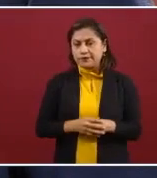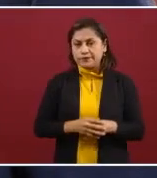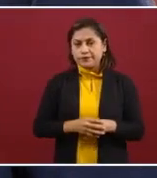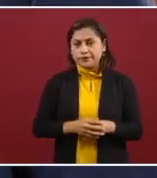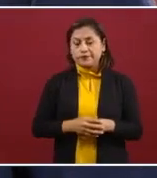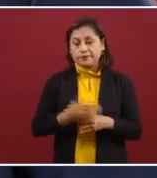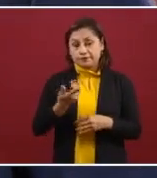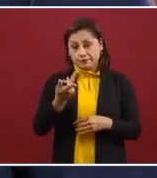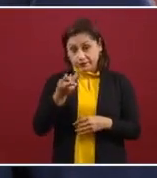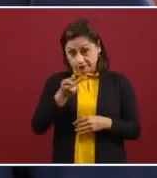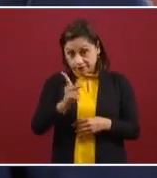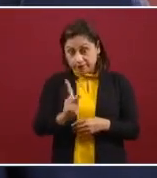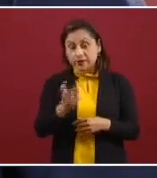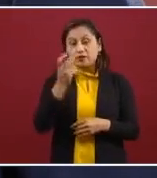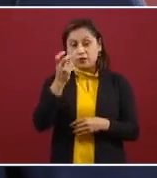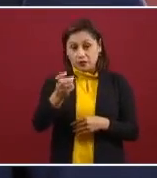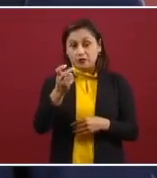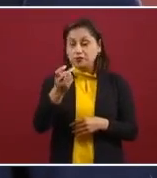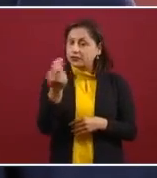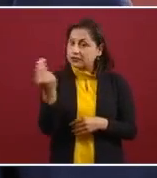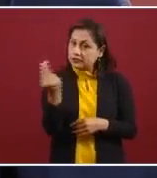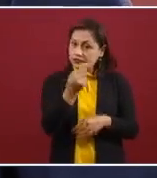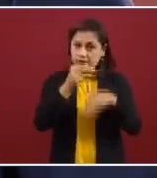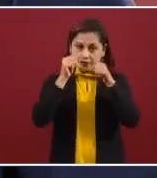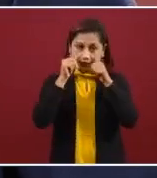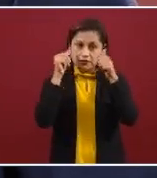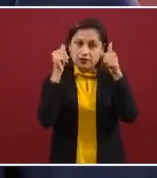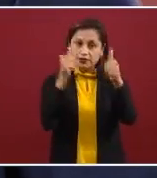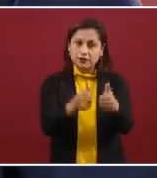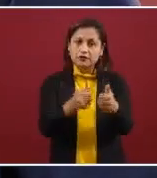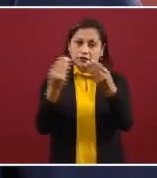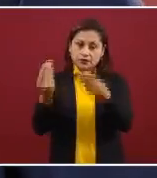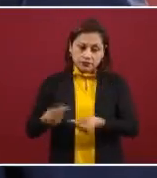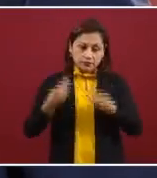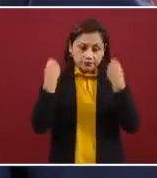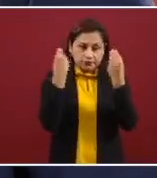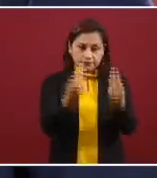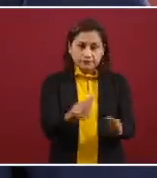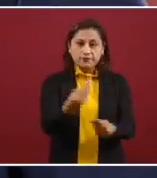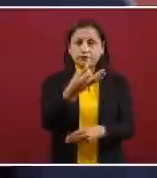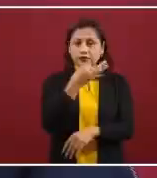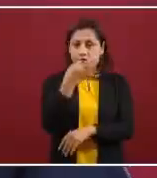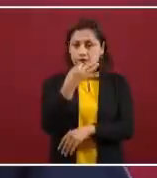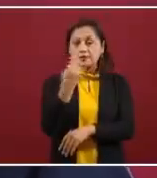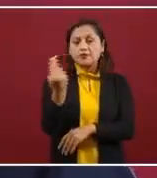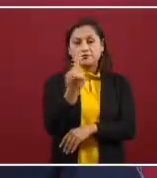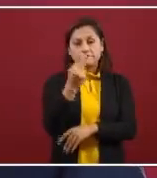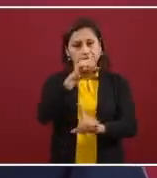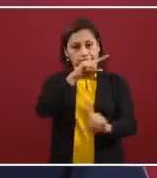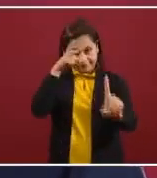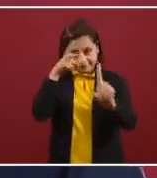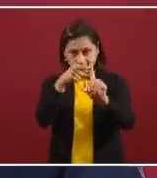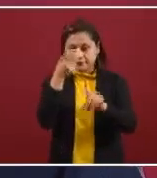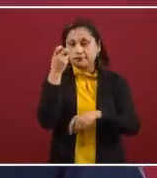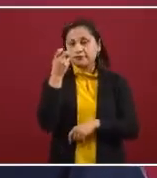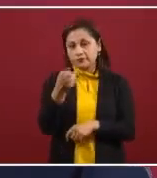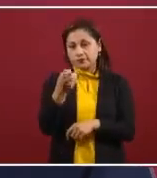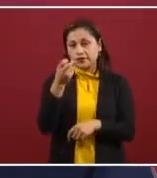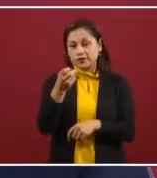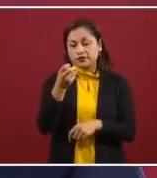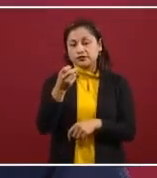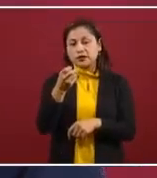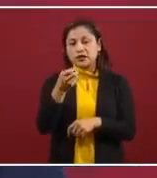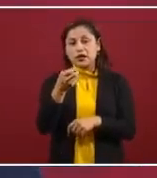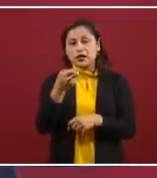garantizar el abasto de medicamentos. Ese es el propósito, todos los medicamentos, no